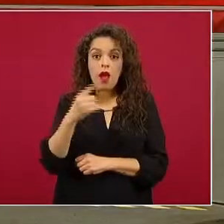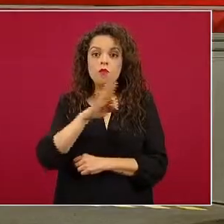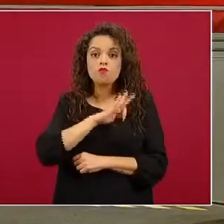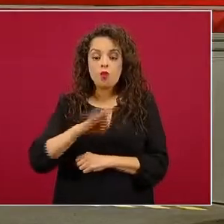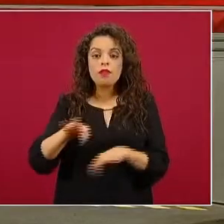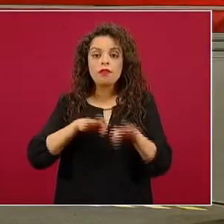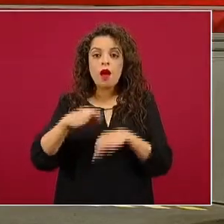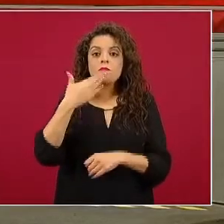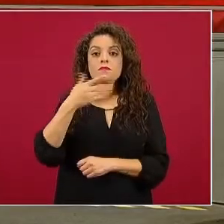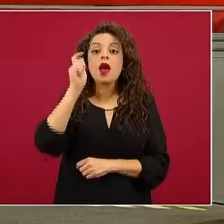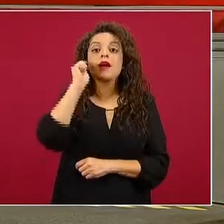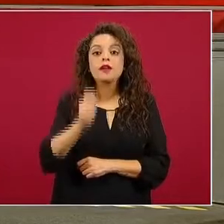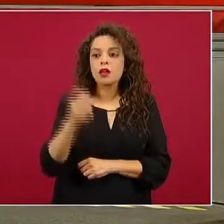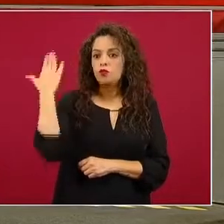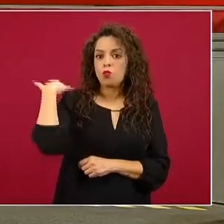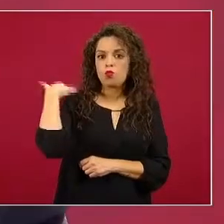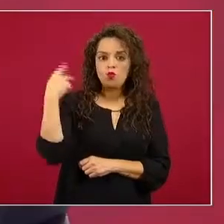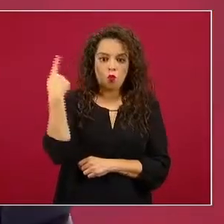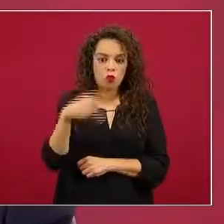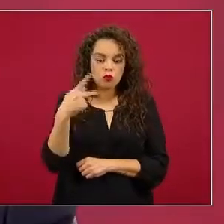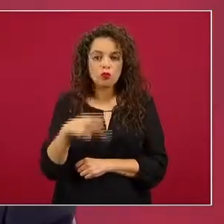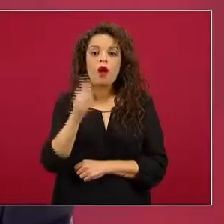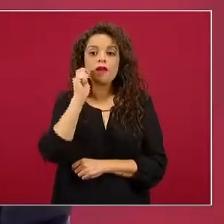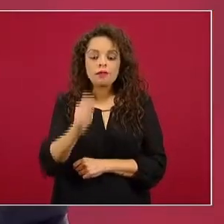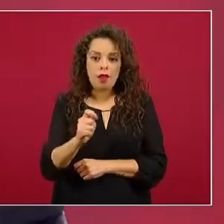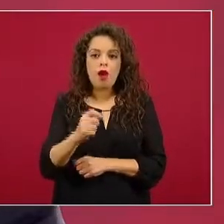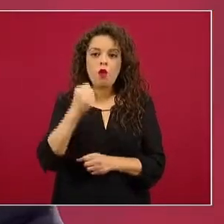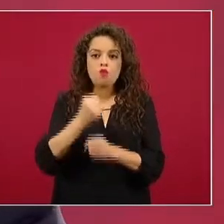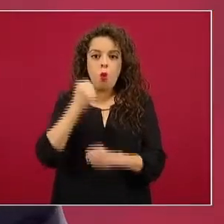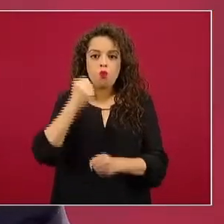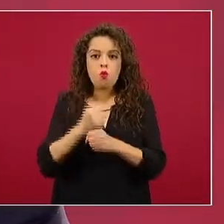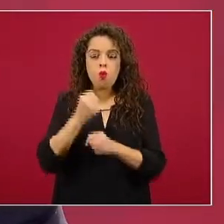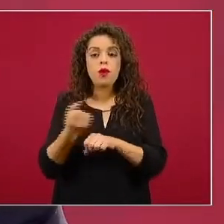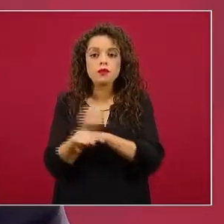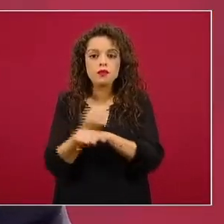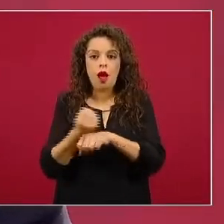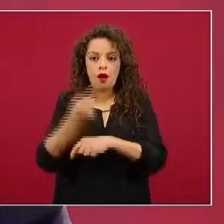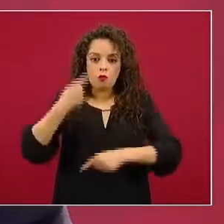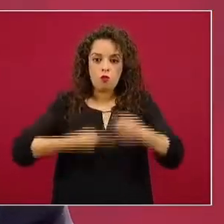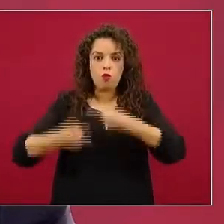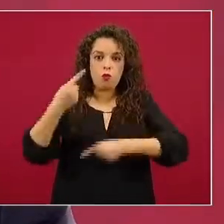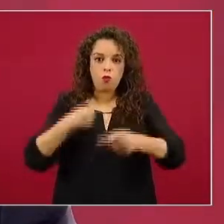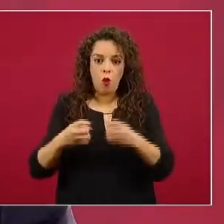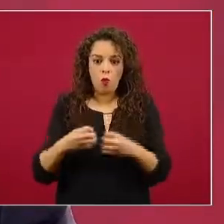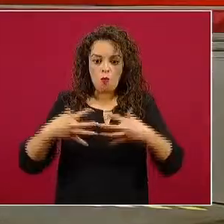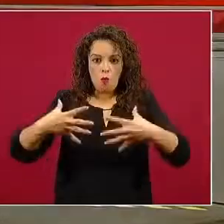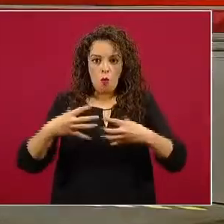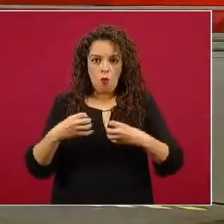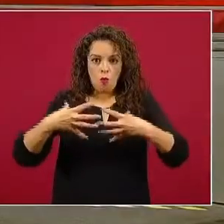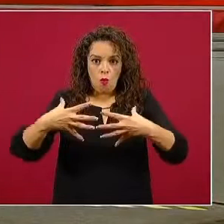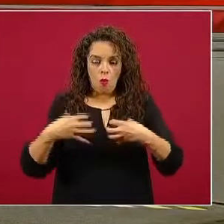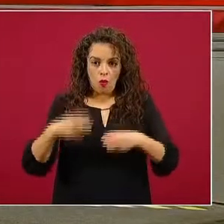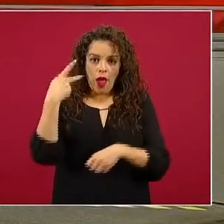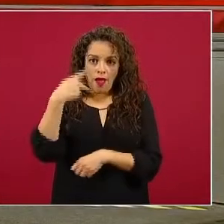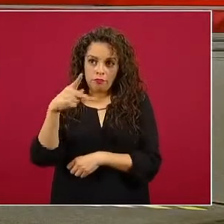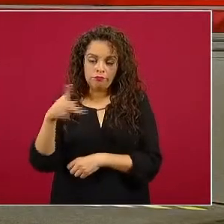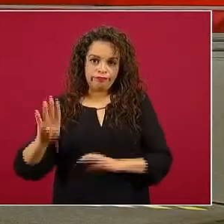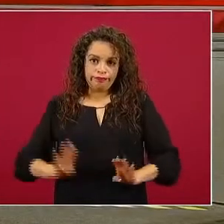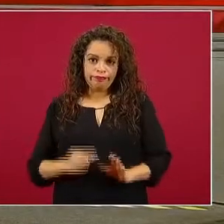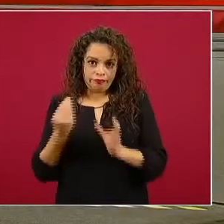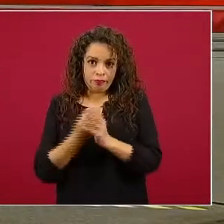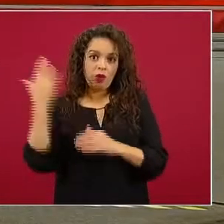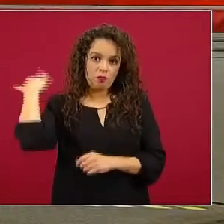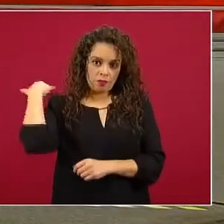pulmones, oxigenar la sangre. En México no existen más que 2 programas, uno público y